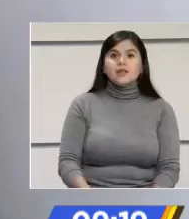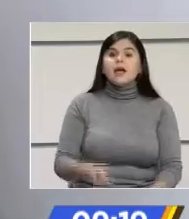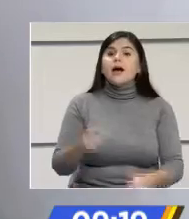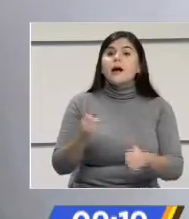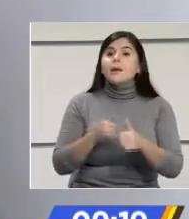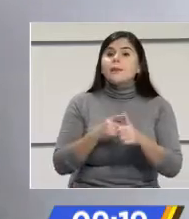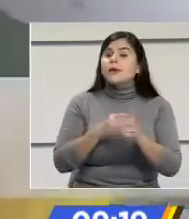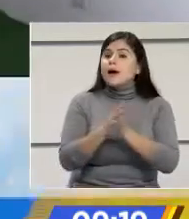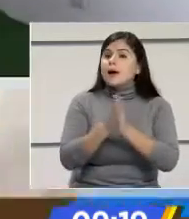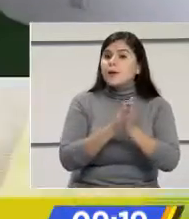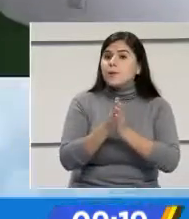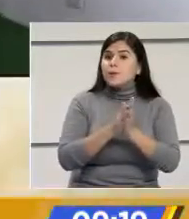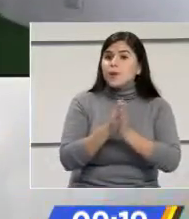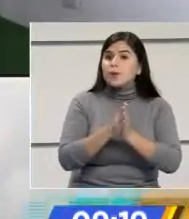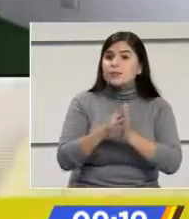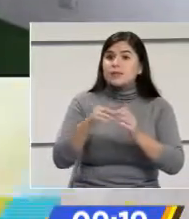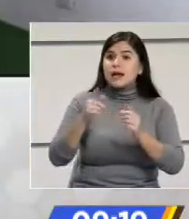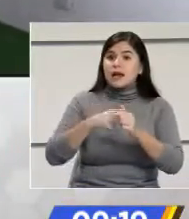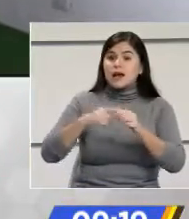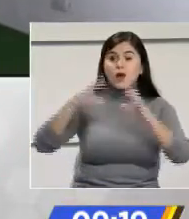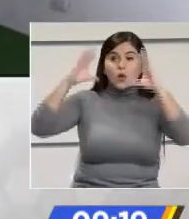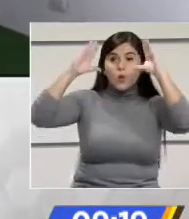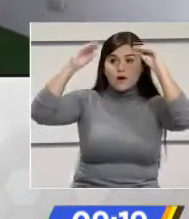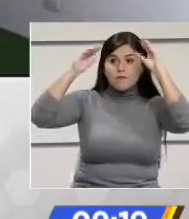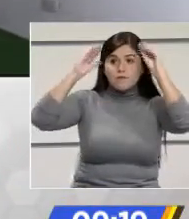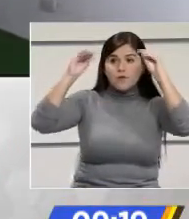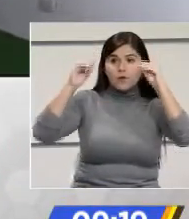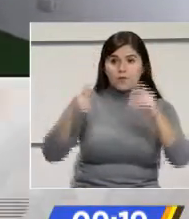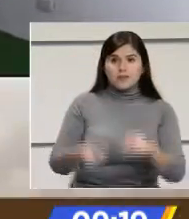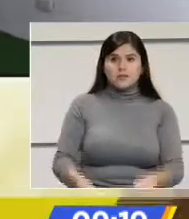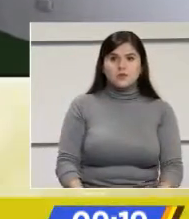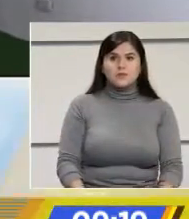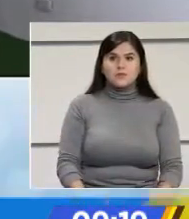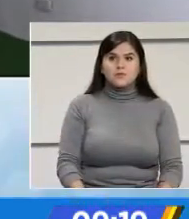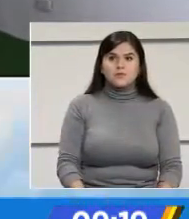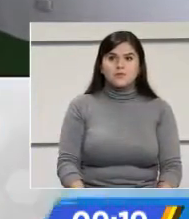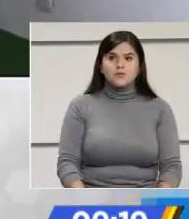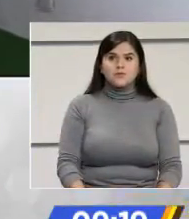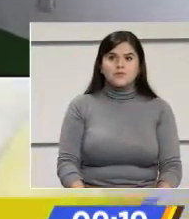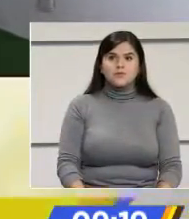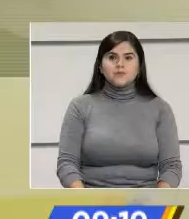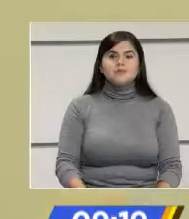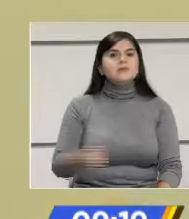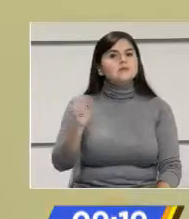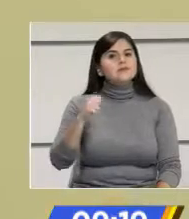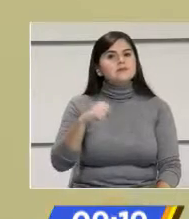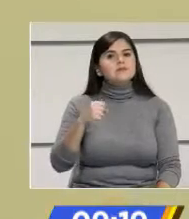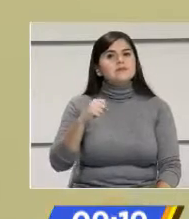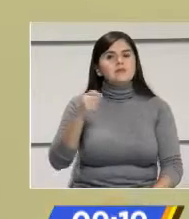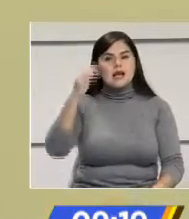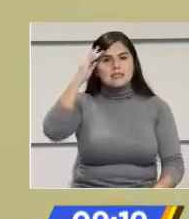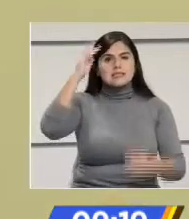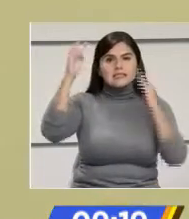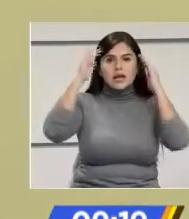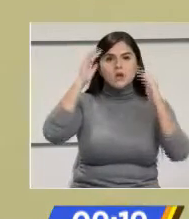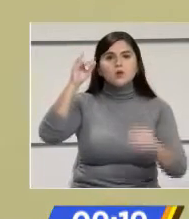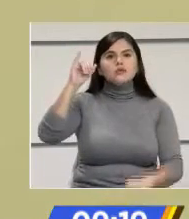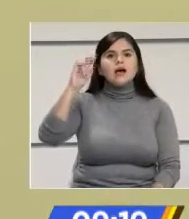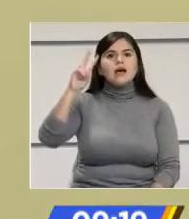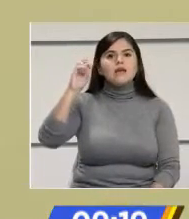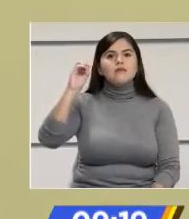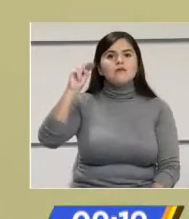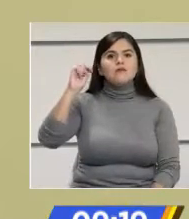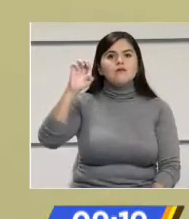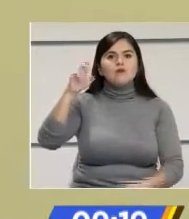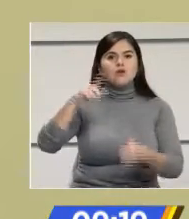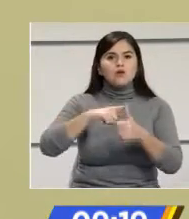comunicaciones a través de nuestra página de Café Nacional en Facebook. Carolina, tienes estos detalles, claro. Así es, José. Ivonne Aymerich dice, saludos